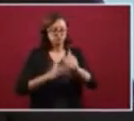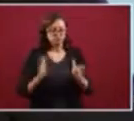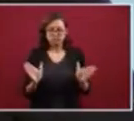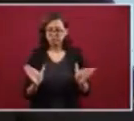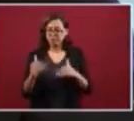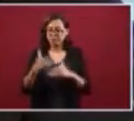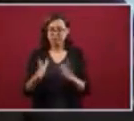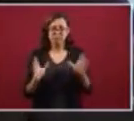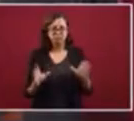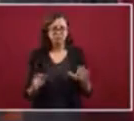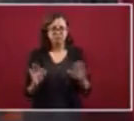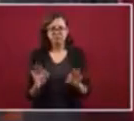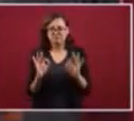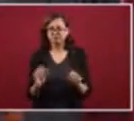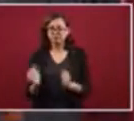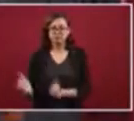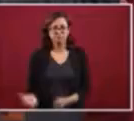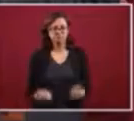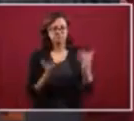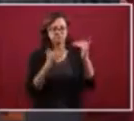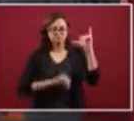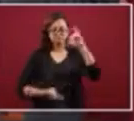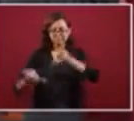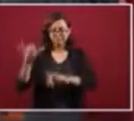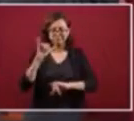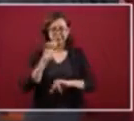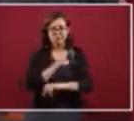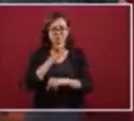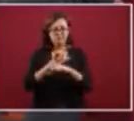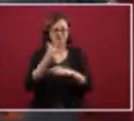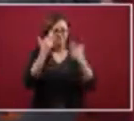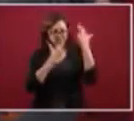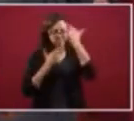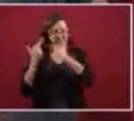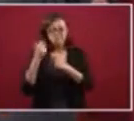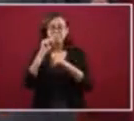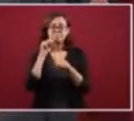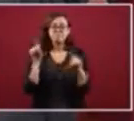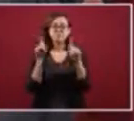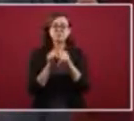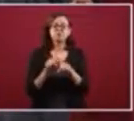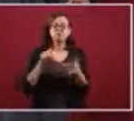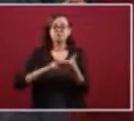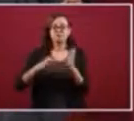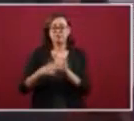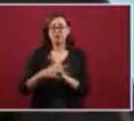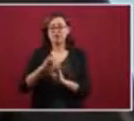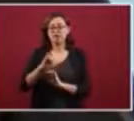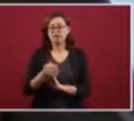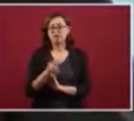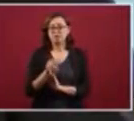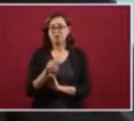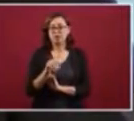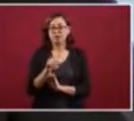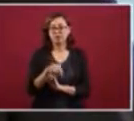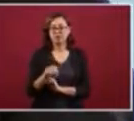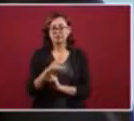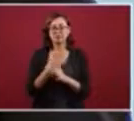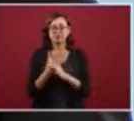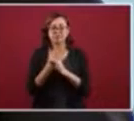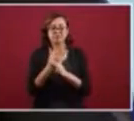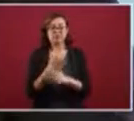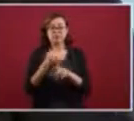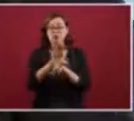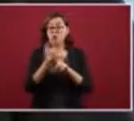laboratorios especializados. Y las reuniones a las que hizo referencia el ingeniero Jiménez de la comisión